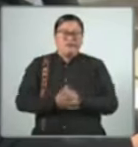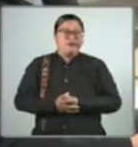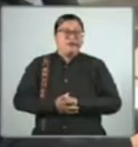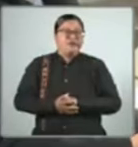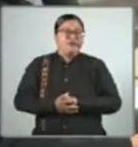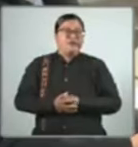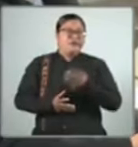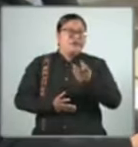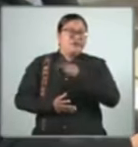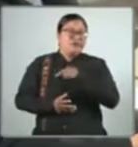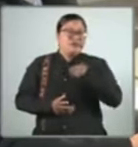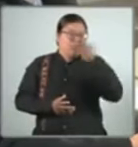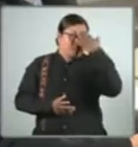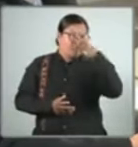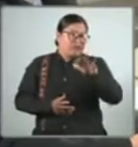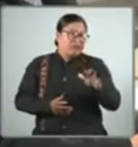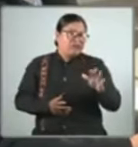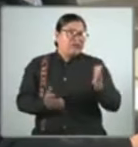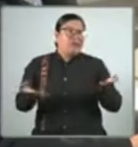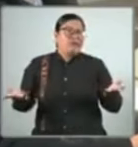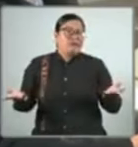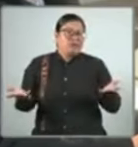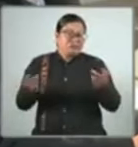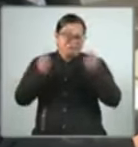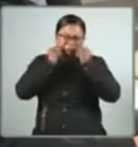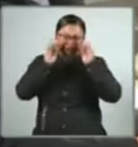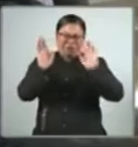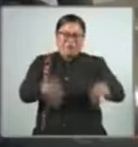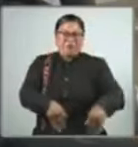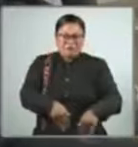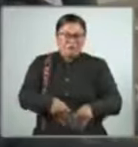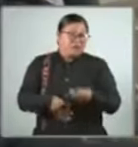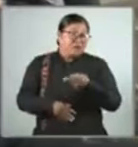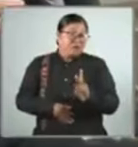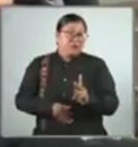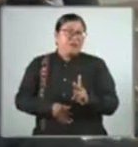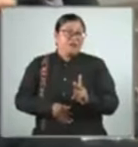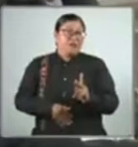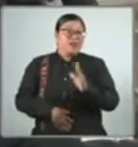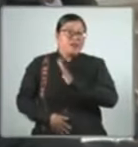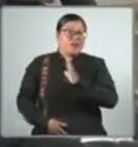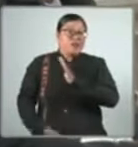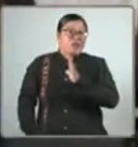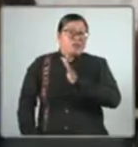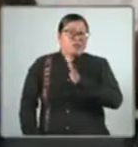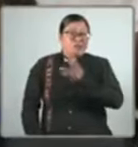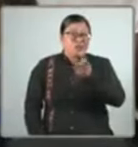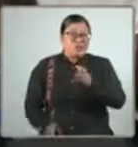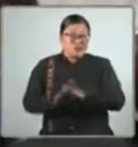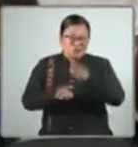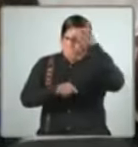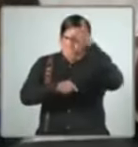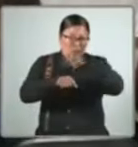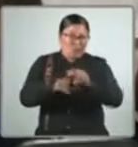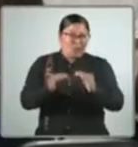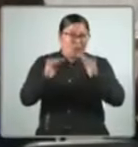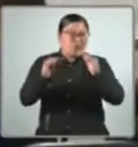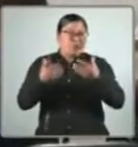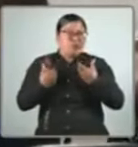Y sabemos que nos dura el mundo, ¿no? Y sin embargo, cuando hay ese nivel de dirección, pues los